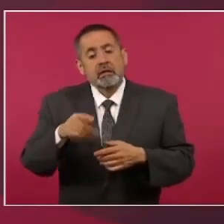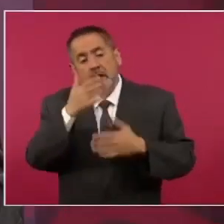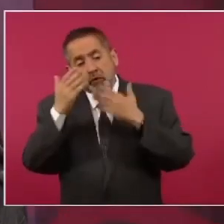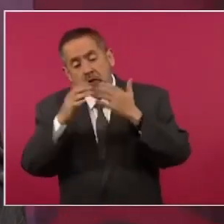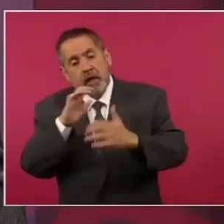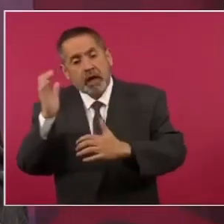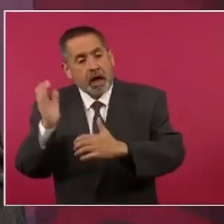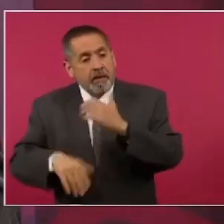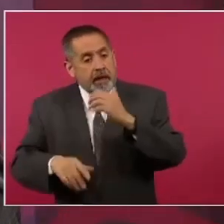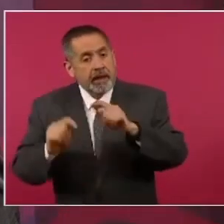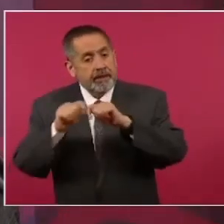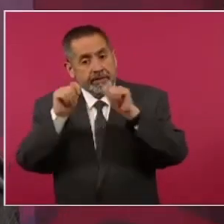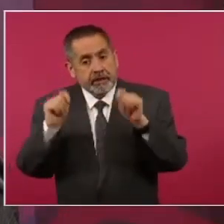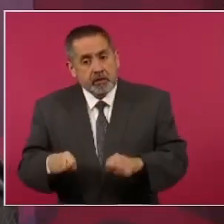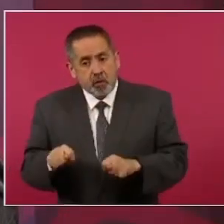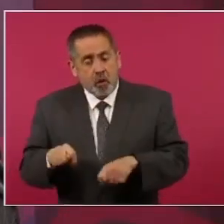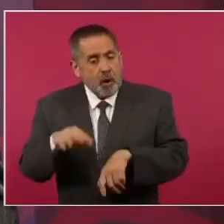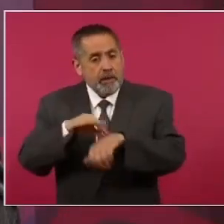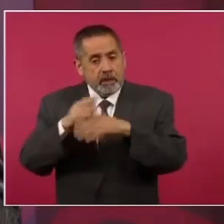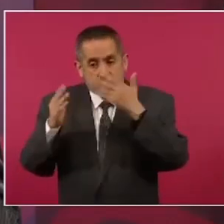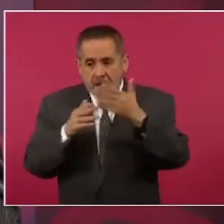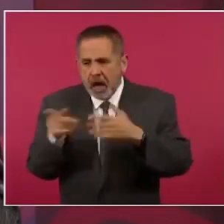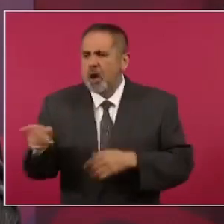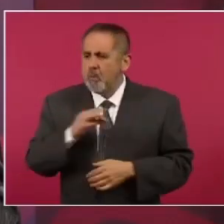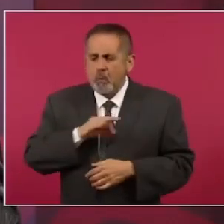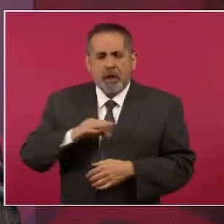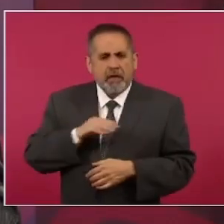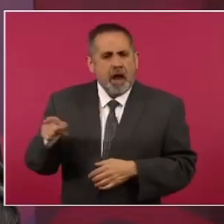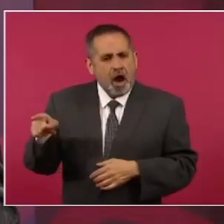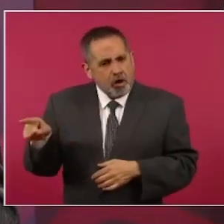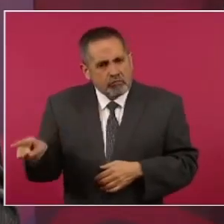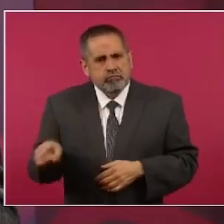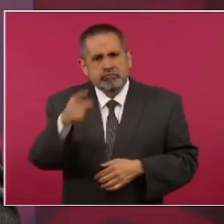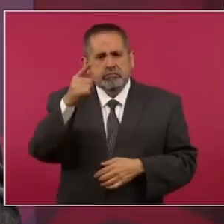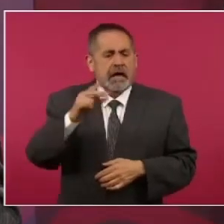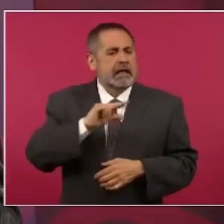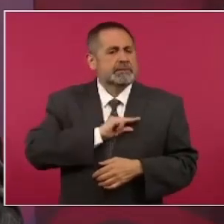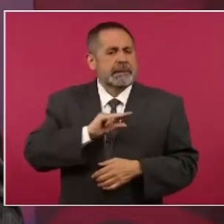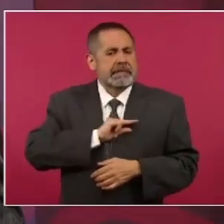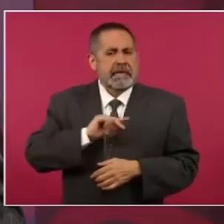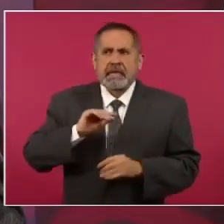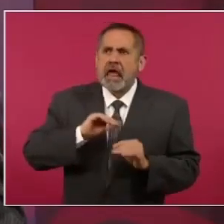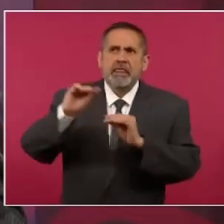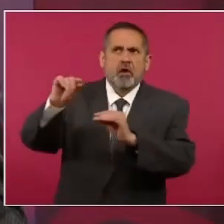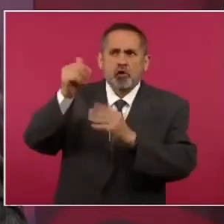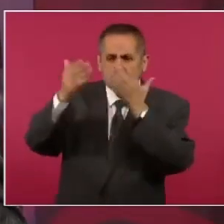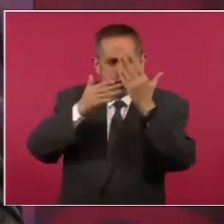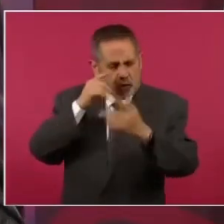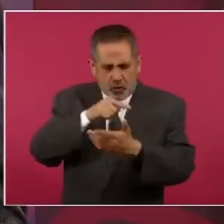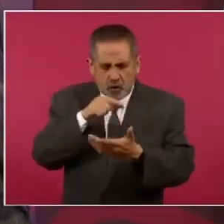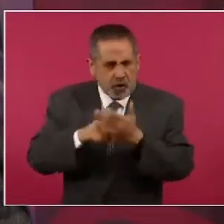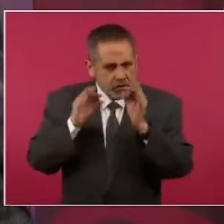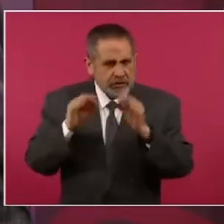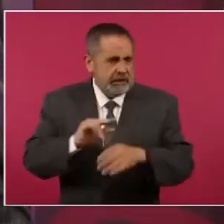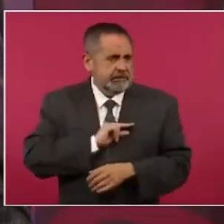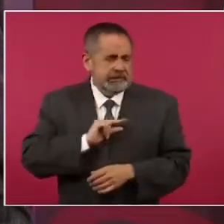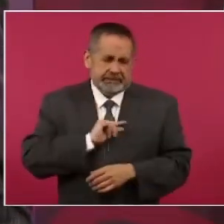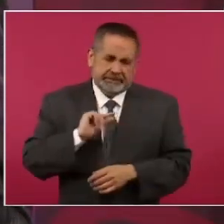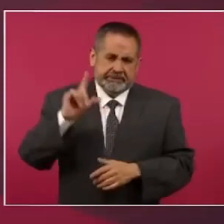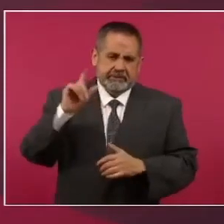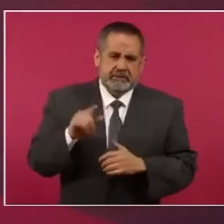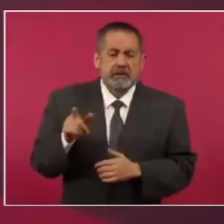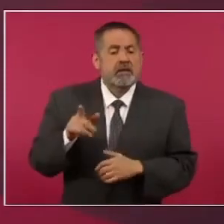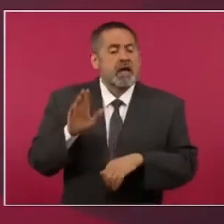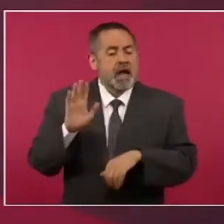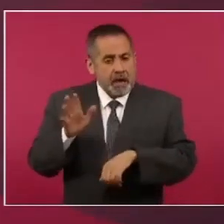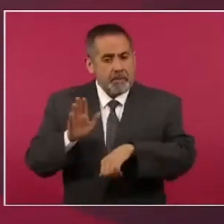la licenciatura en medicina pueda hacer una especialidad. Y ya vamos a tener